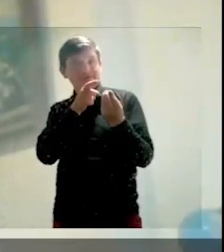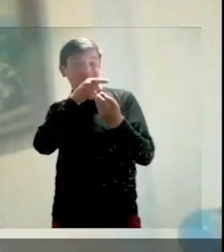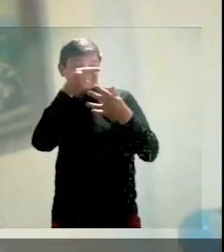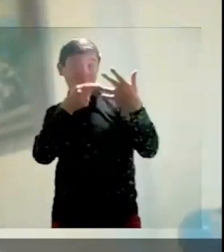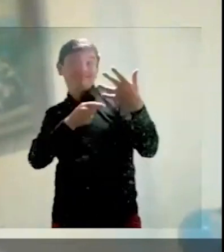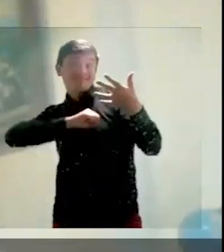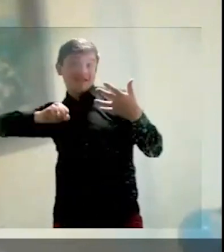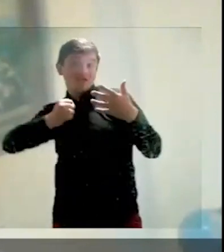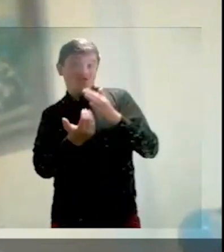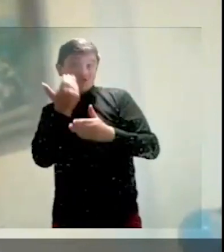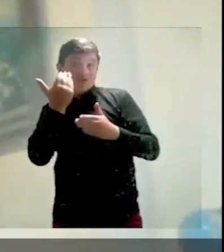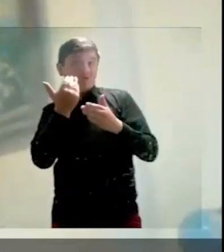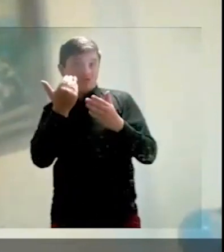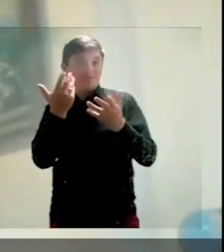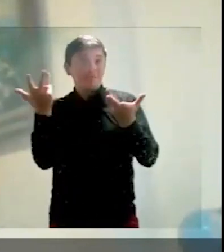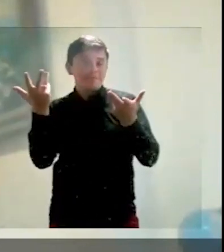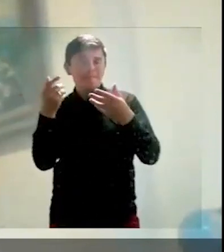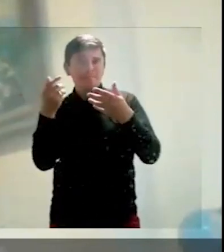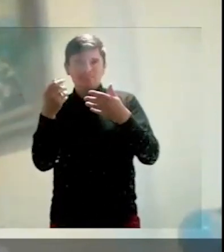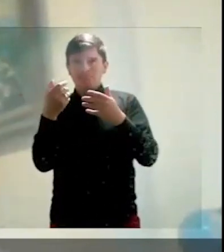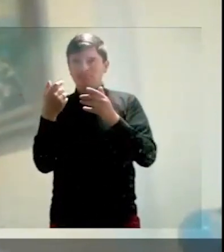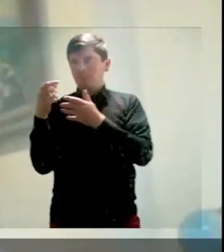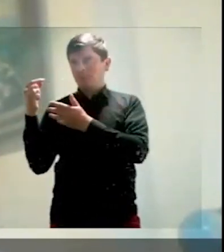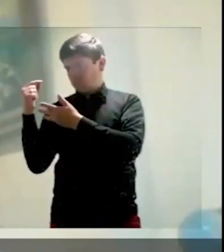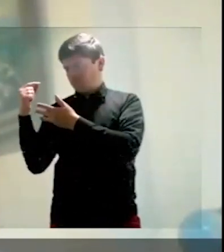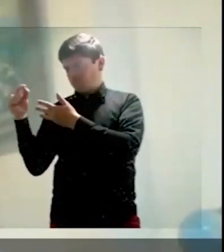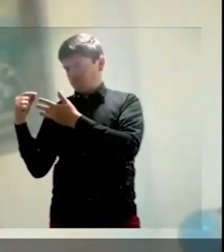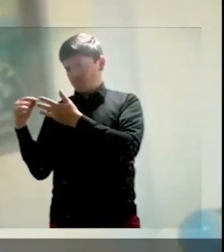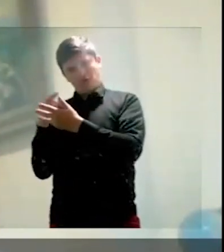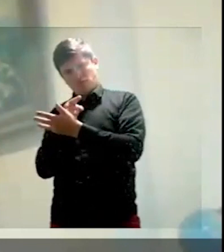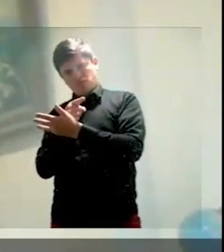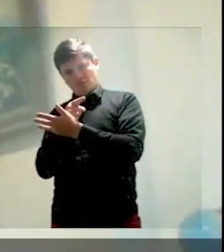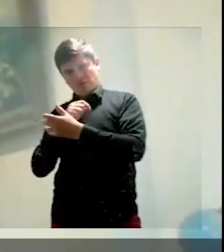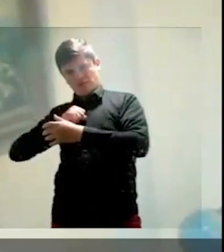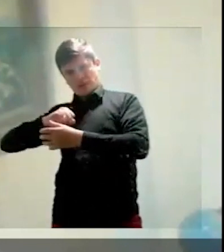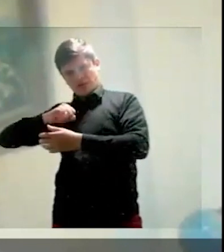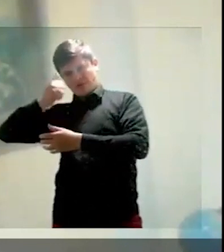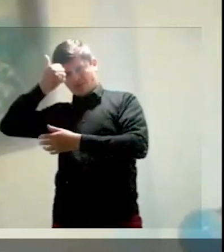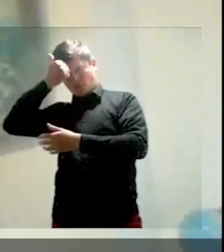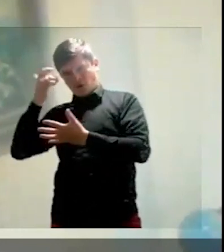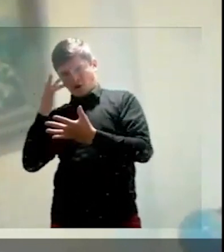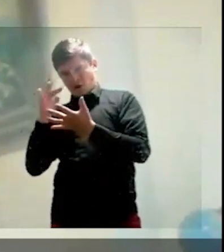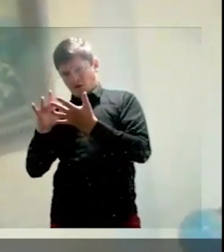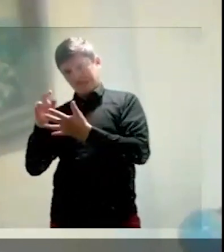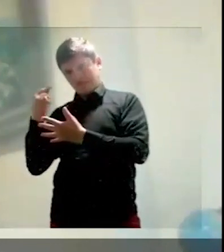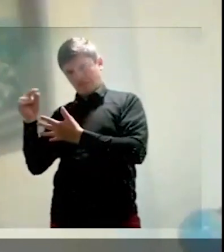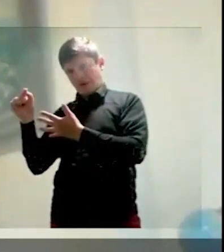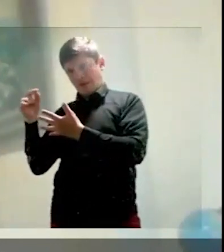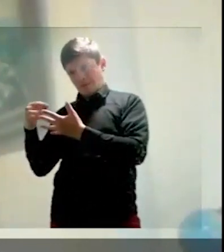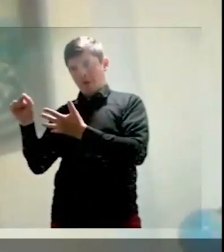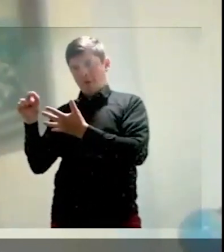todas las todo el equipamiento de un derecho fundamental, sobre todo en punto a la